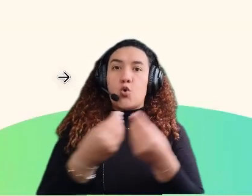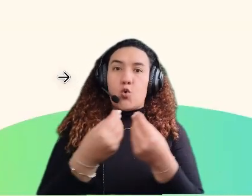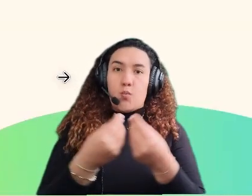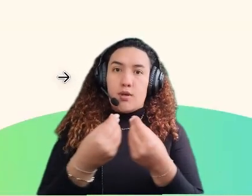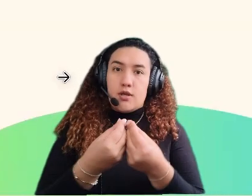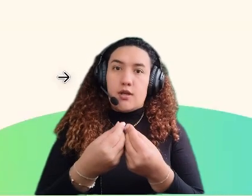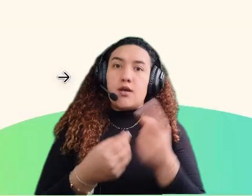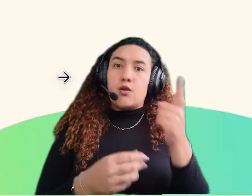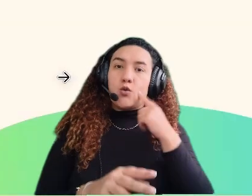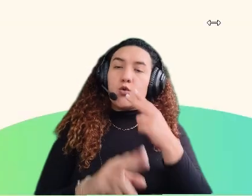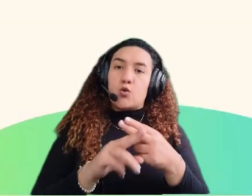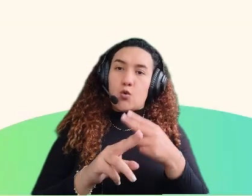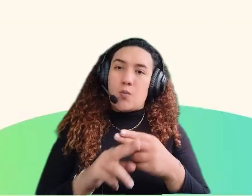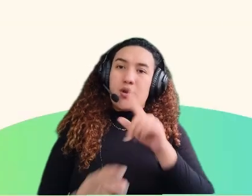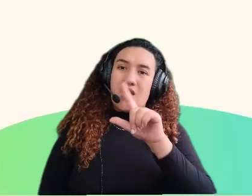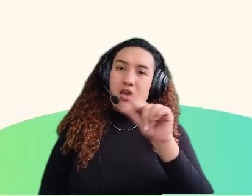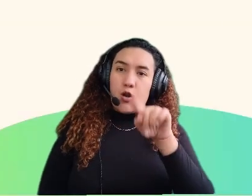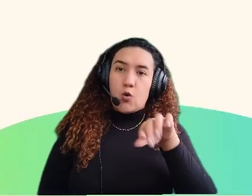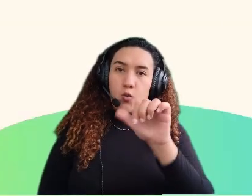Mosquera.